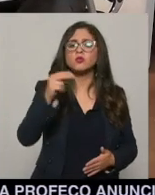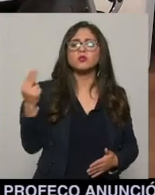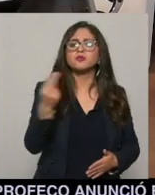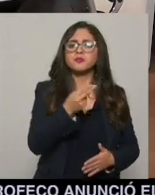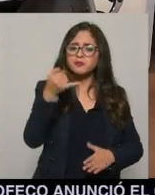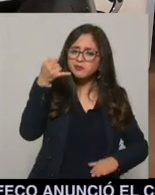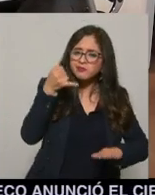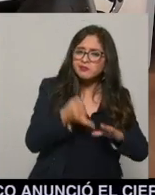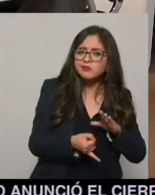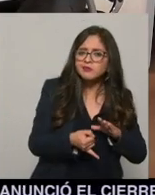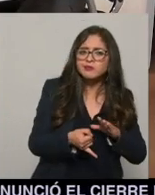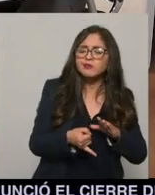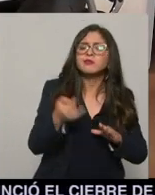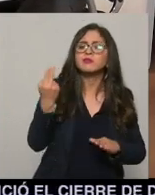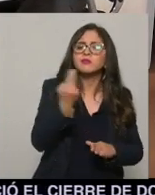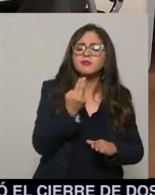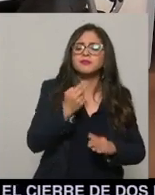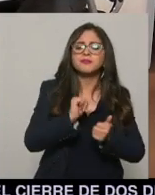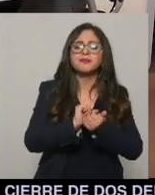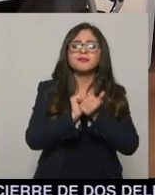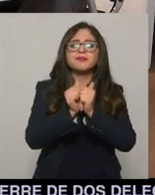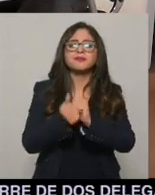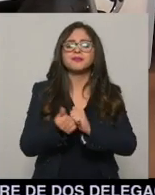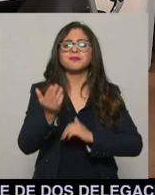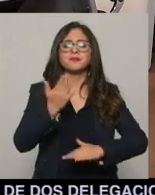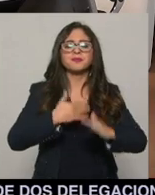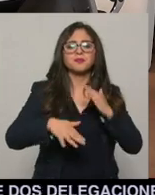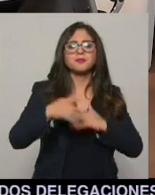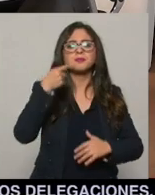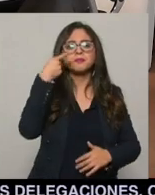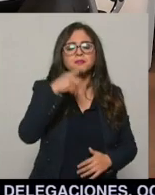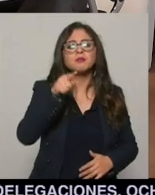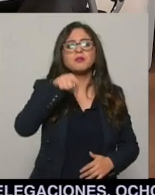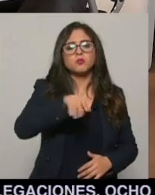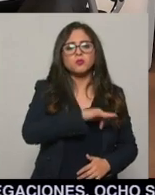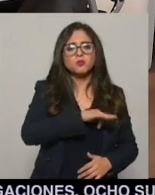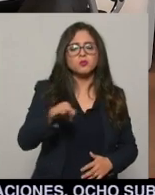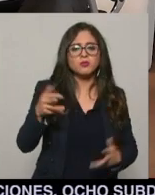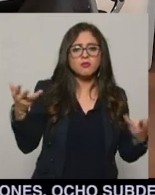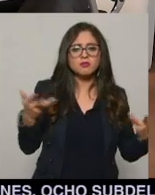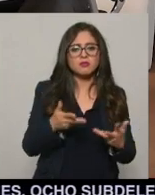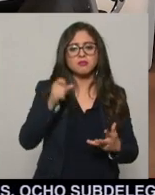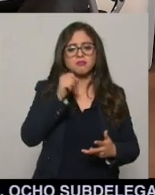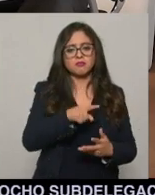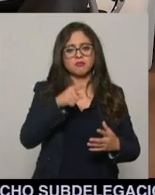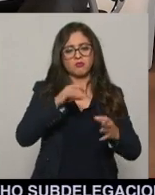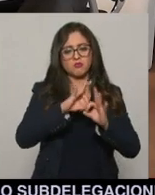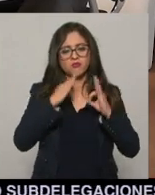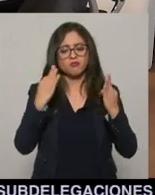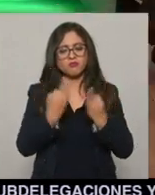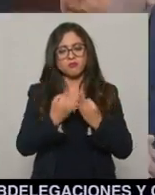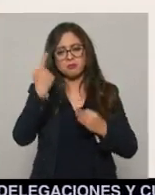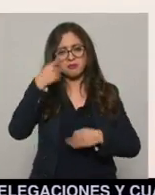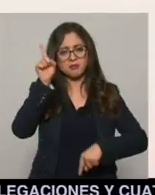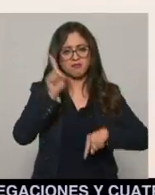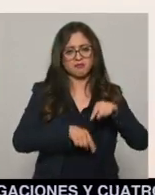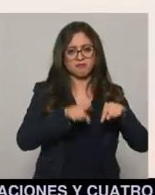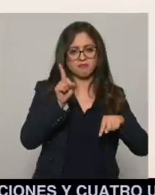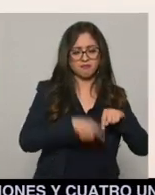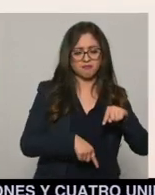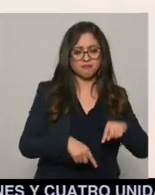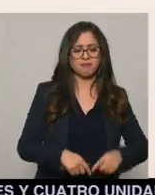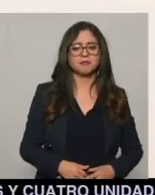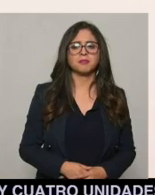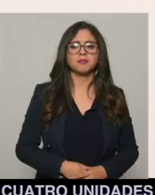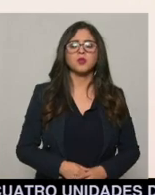en eso. Lo que se necesita es construir los mecanismos para poder combatir estas estructuras y, desde luego, desmantelarlas. Claro,